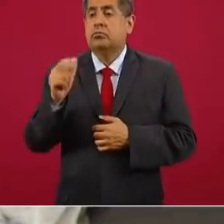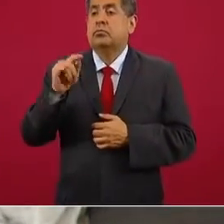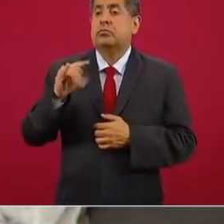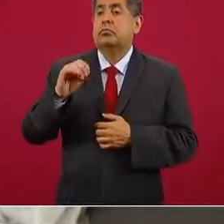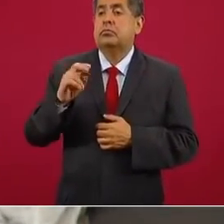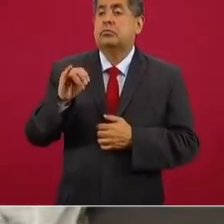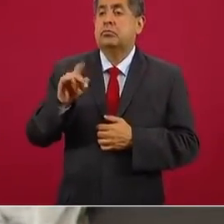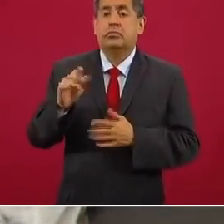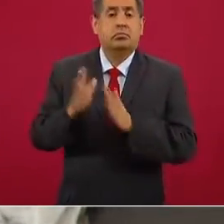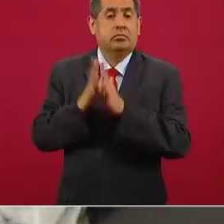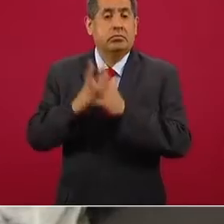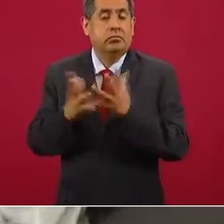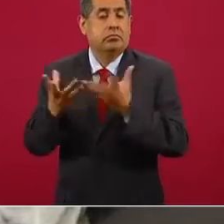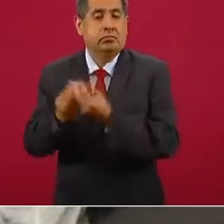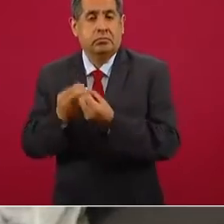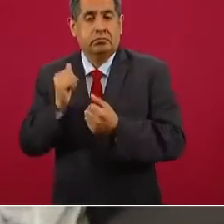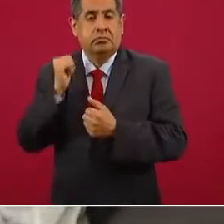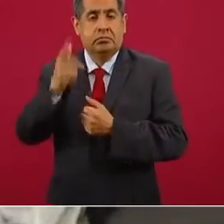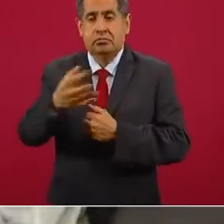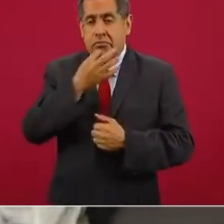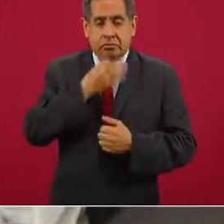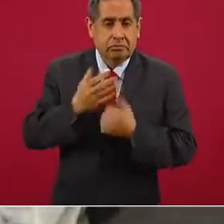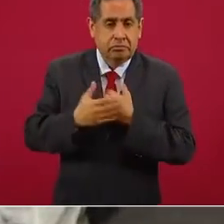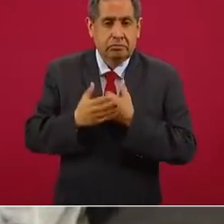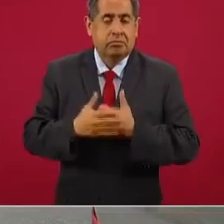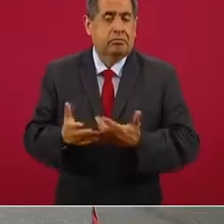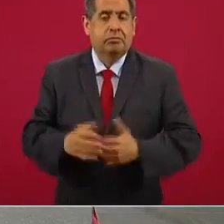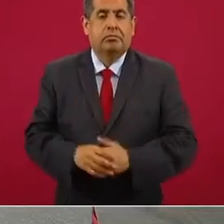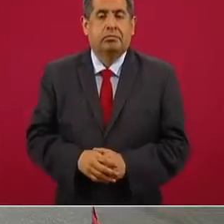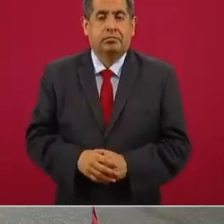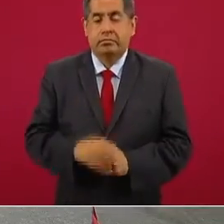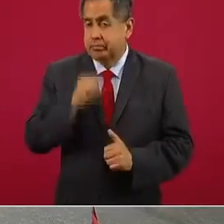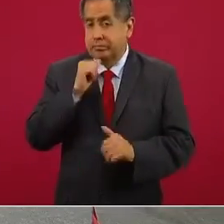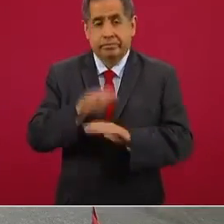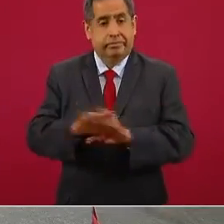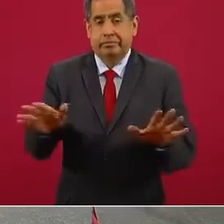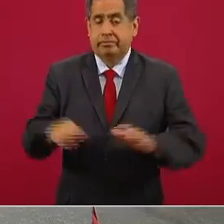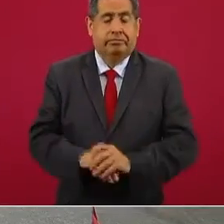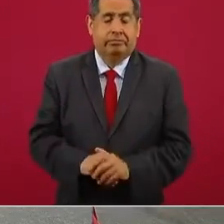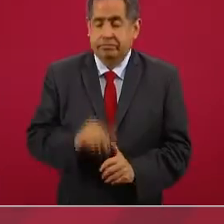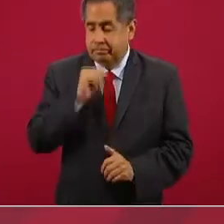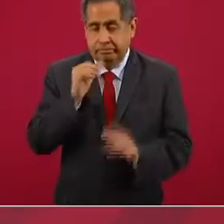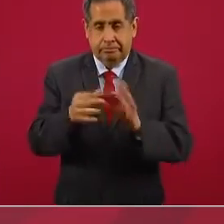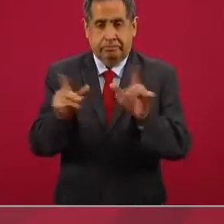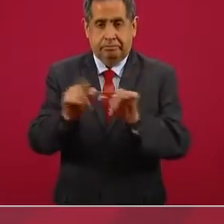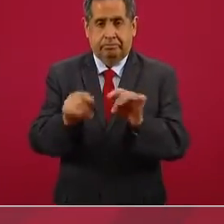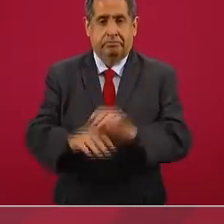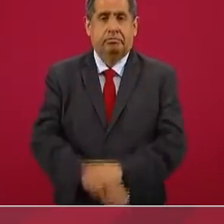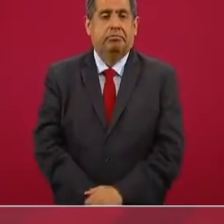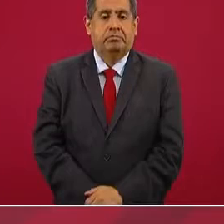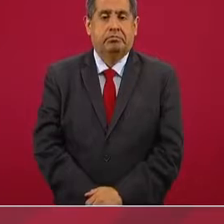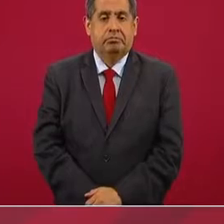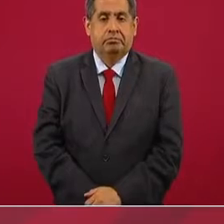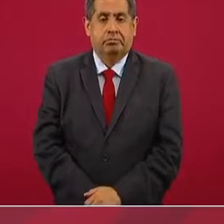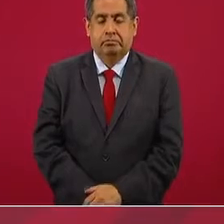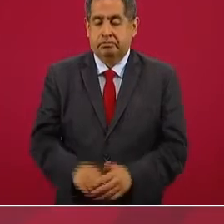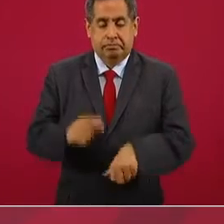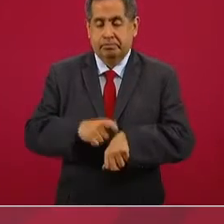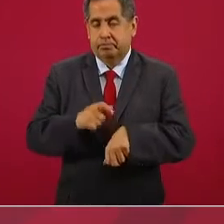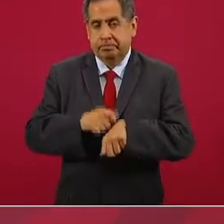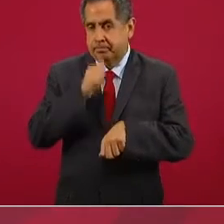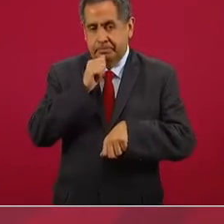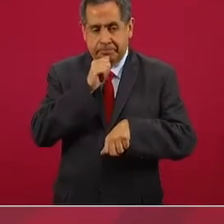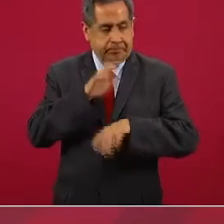en participar en esta elección, algo que nos pudiera comentar. Pues nada, ahora sí nada, porque todavía no es el